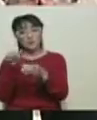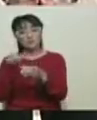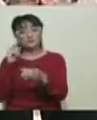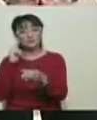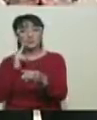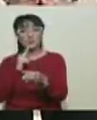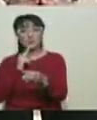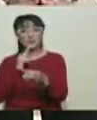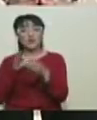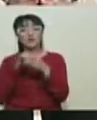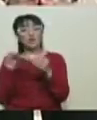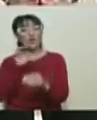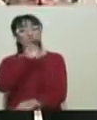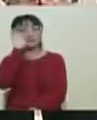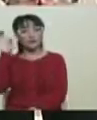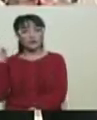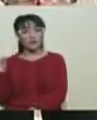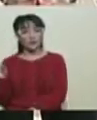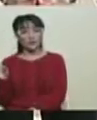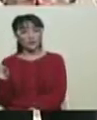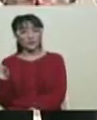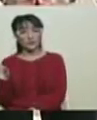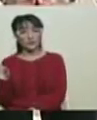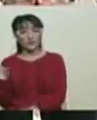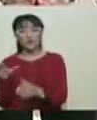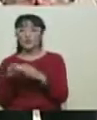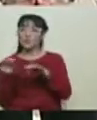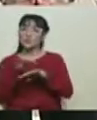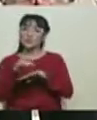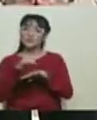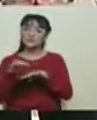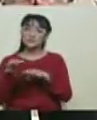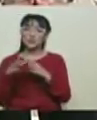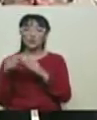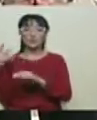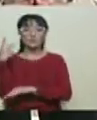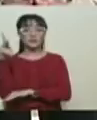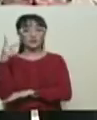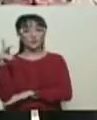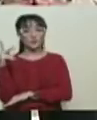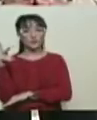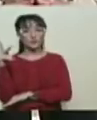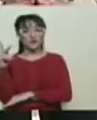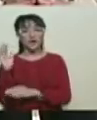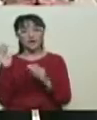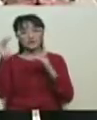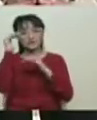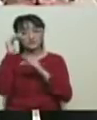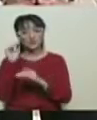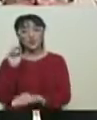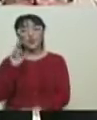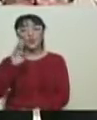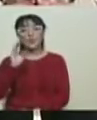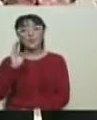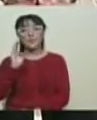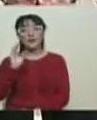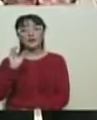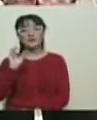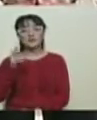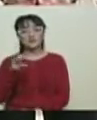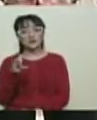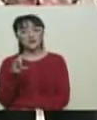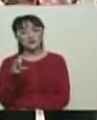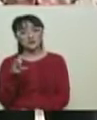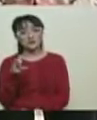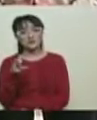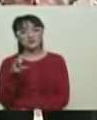de todos los estados, de todos los municipios, de todas las parroquias, Atención las UBC, unidades de batalla Bolívar Chávez de